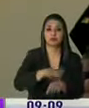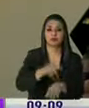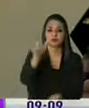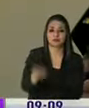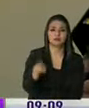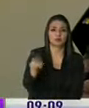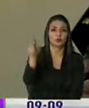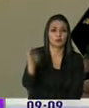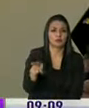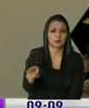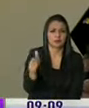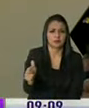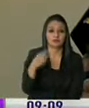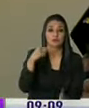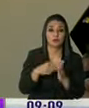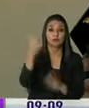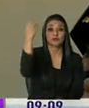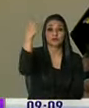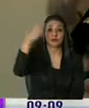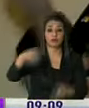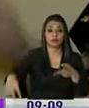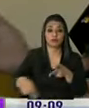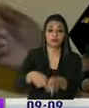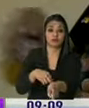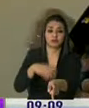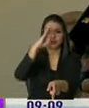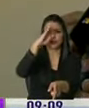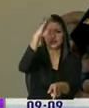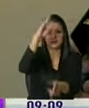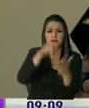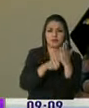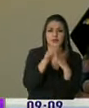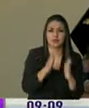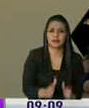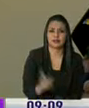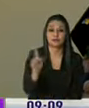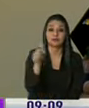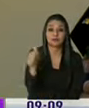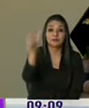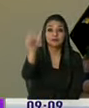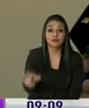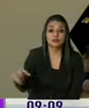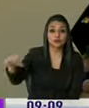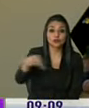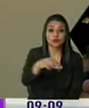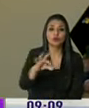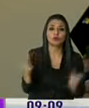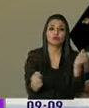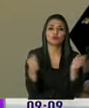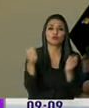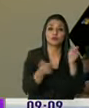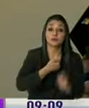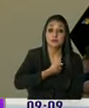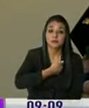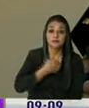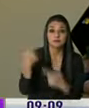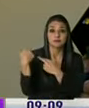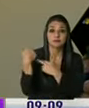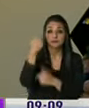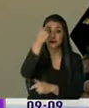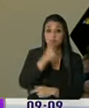O sea, el que decide pasarse un semáforo no es el policía, no es el ministro, es el conductor. Somos nosotros. El que